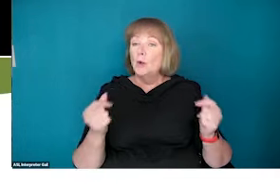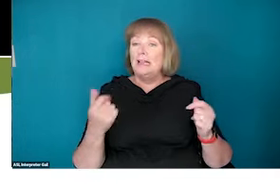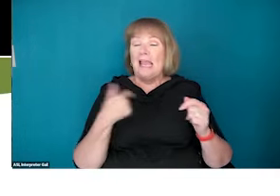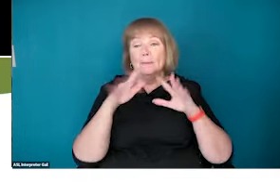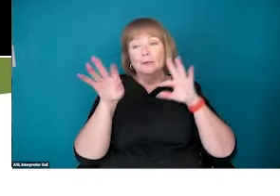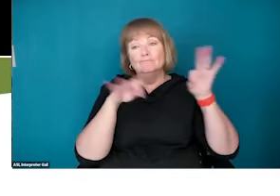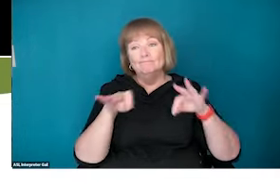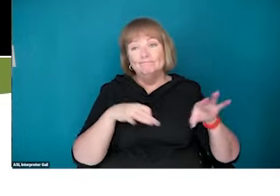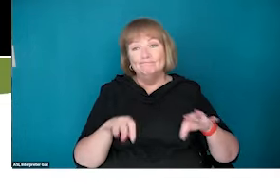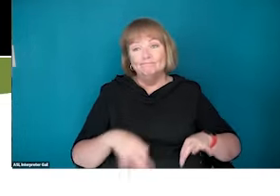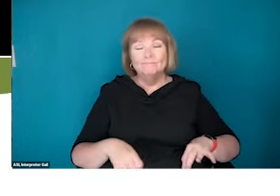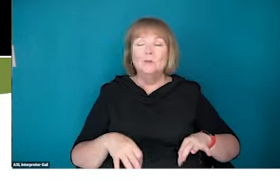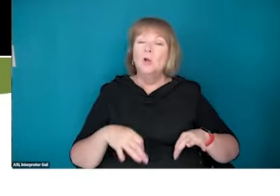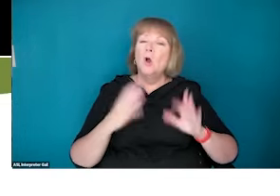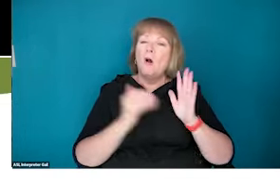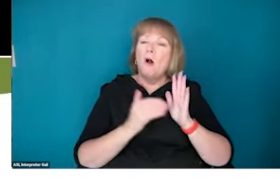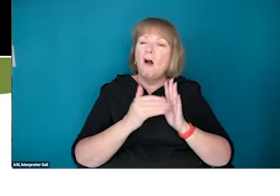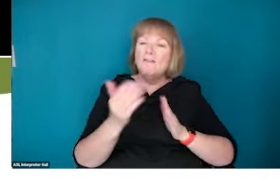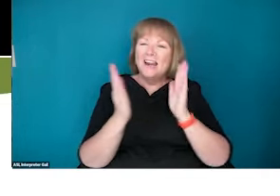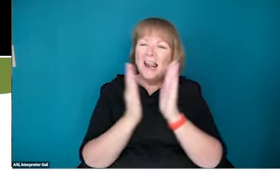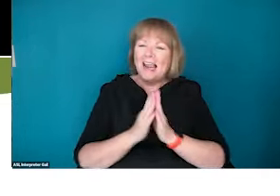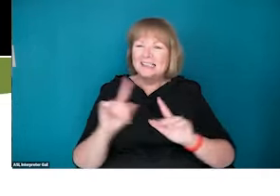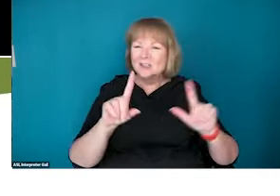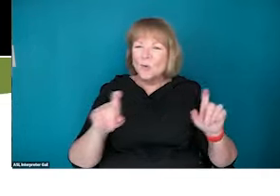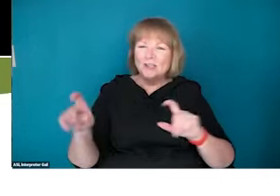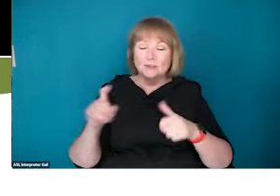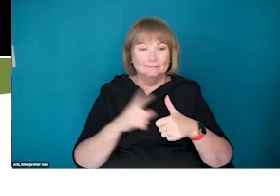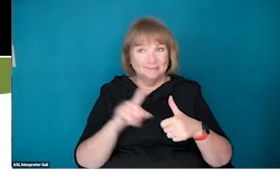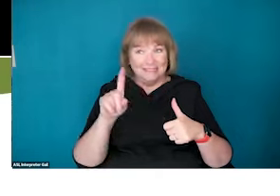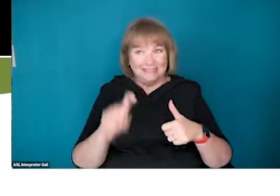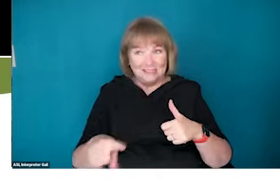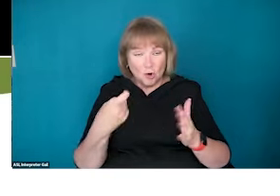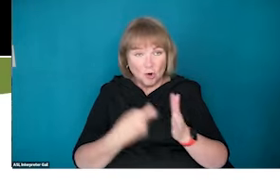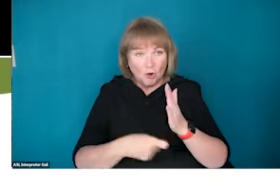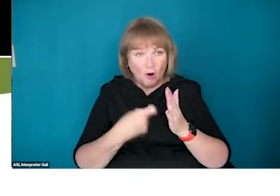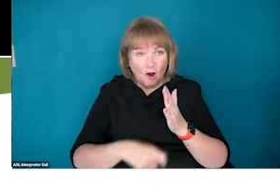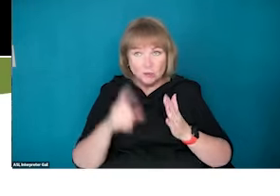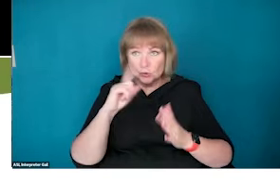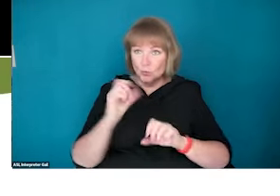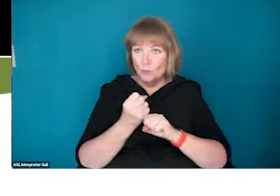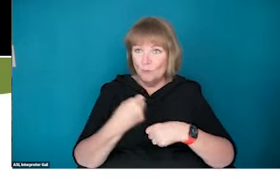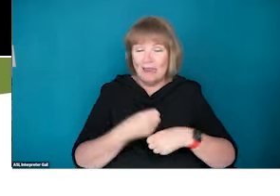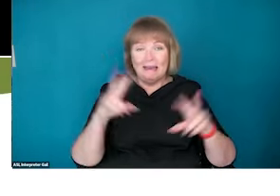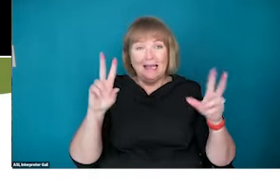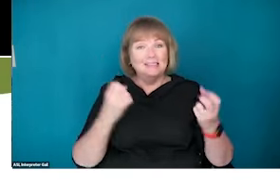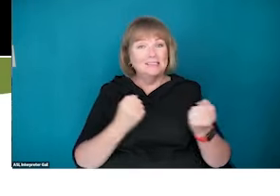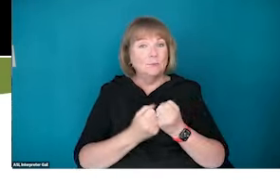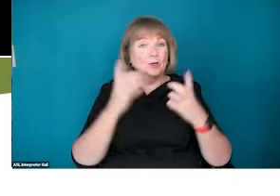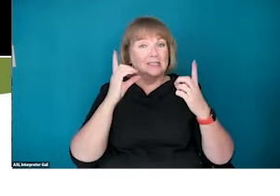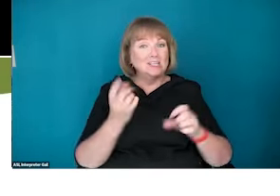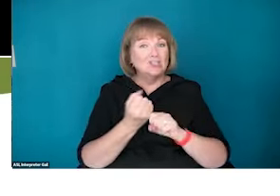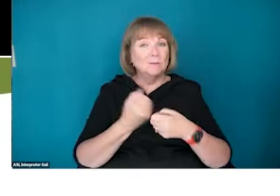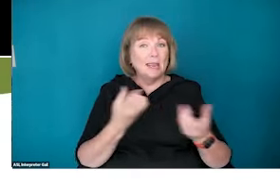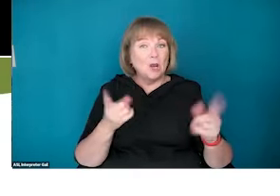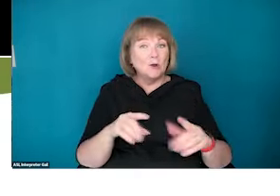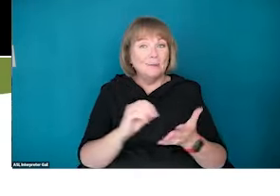apoyo de sesiones, no, cero. Las formas las puede bajar usted del internet. Usted puede tener más de una